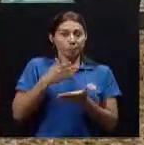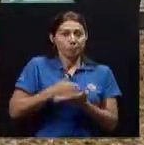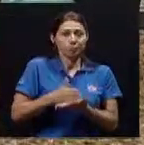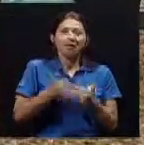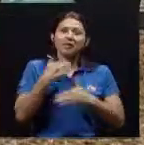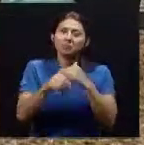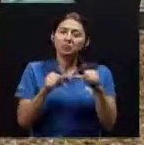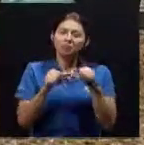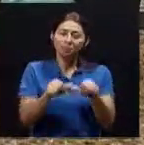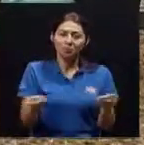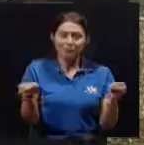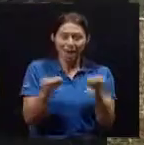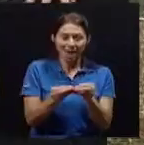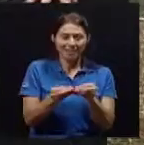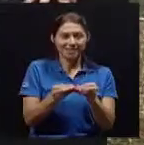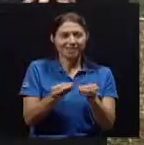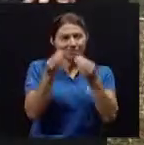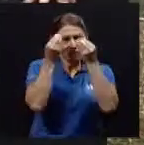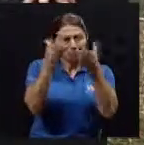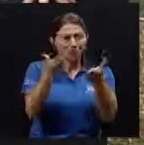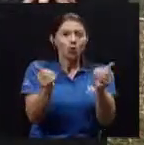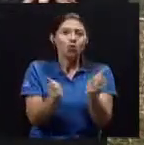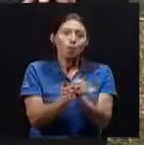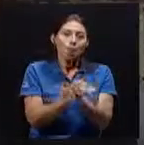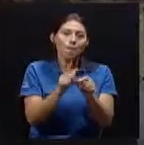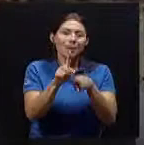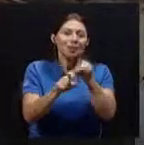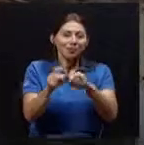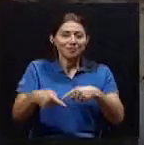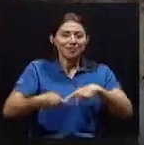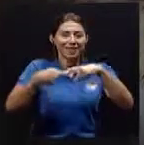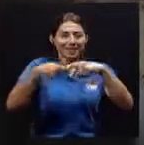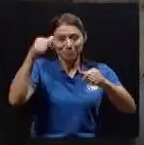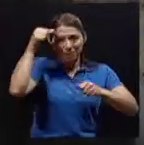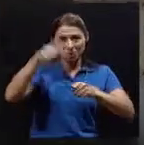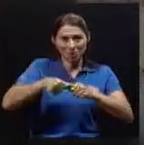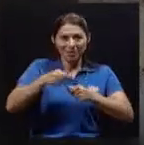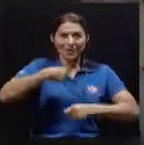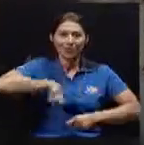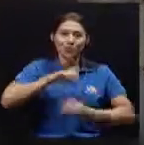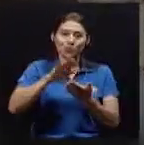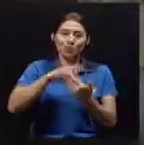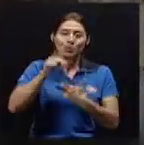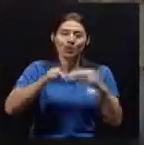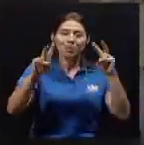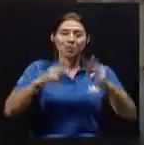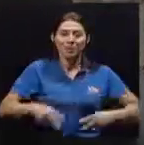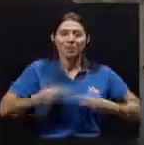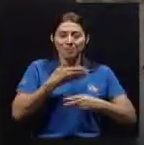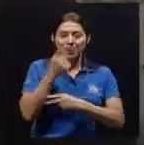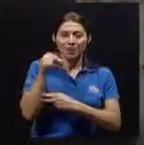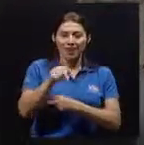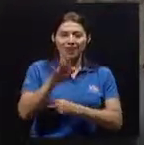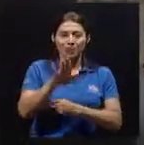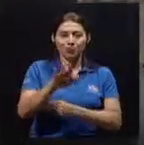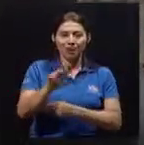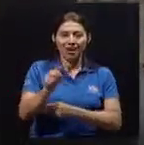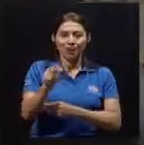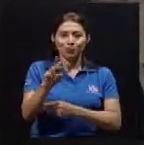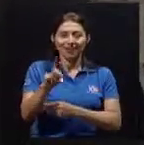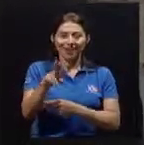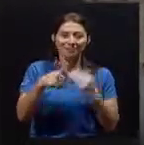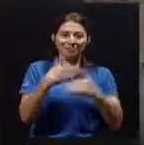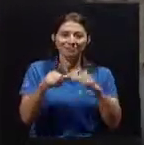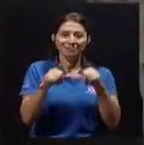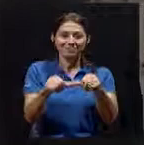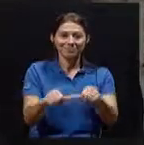en esta conversación para luego regresar con las preguntas que tenemos pendientes. Recuerde que estamos en su programa Vivir Mejor, aquí en su canal UCR.